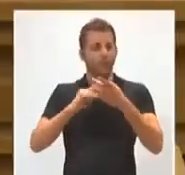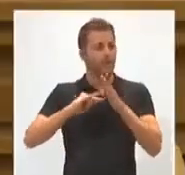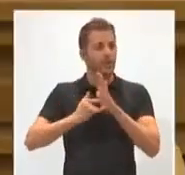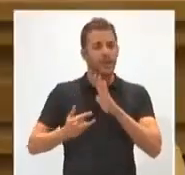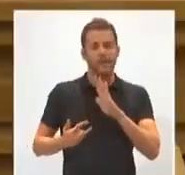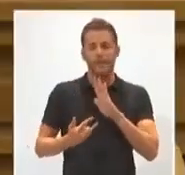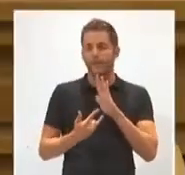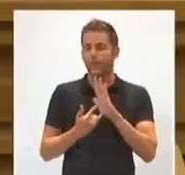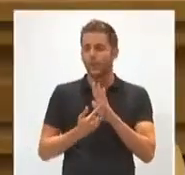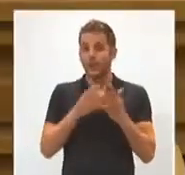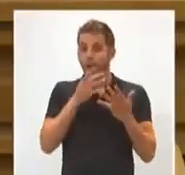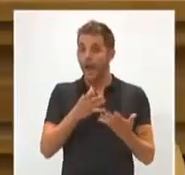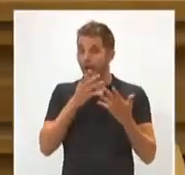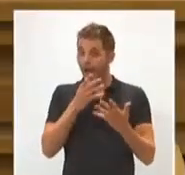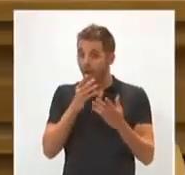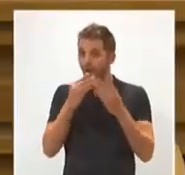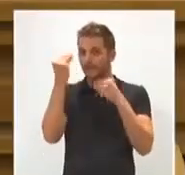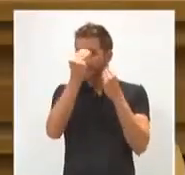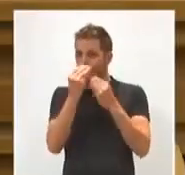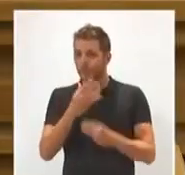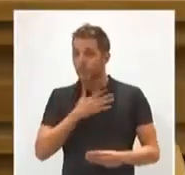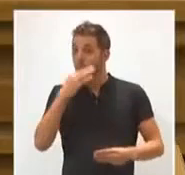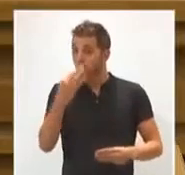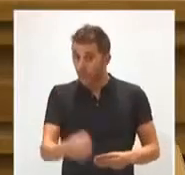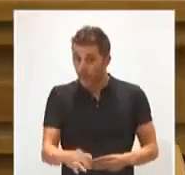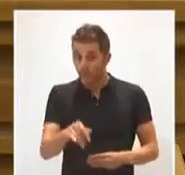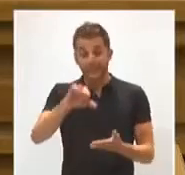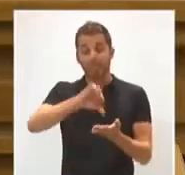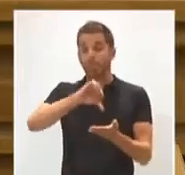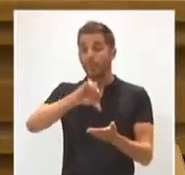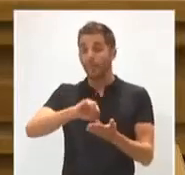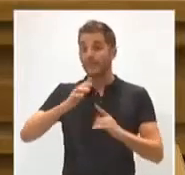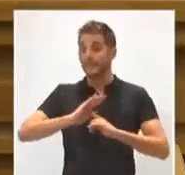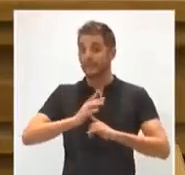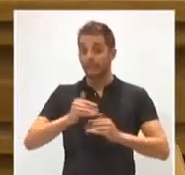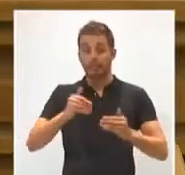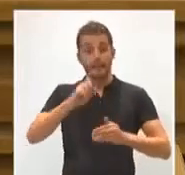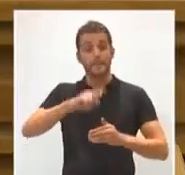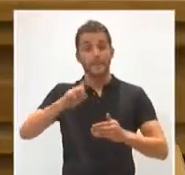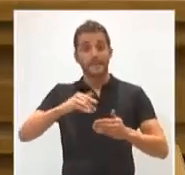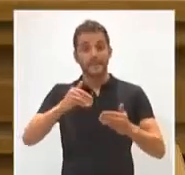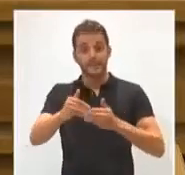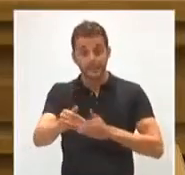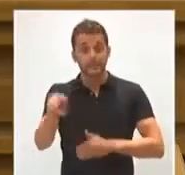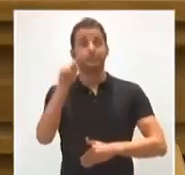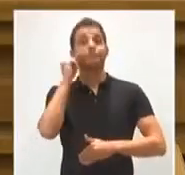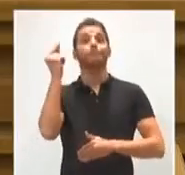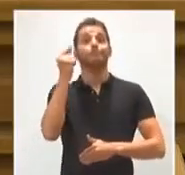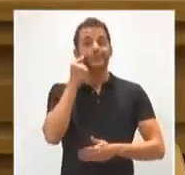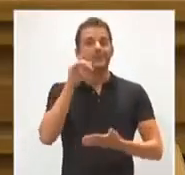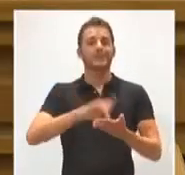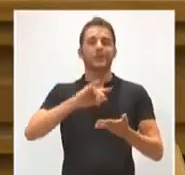pueden estar cocinándose ahora mismo que muchas ciudades de la región van a ir viendo los próximos meses como se concretan